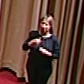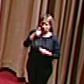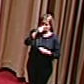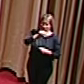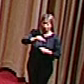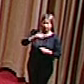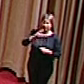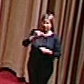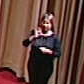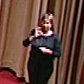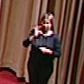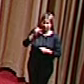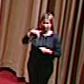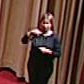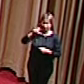Bodegas Castañeda.